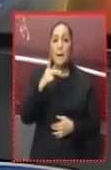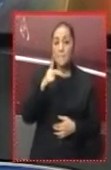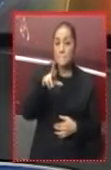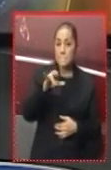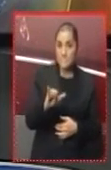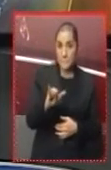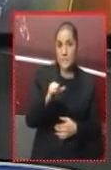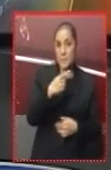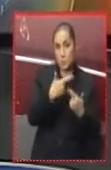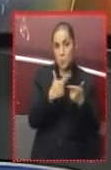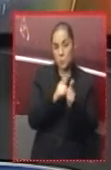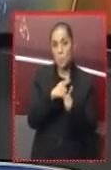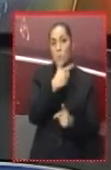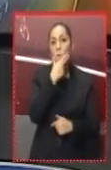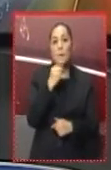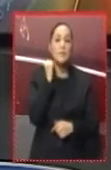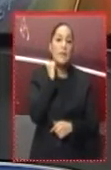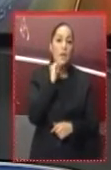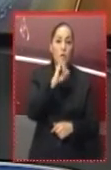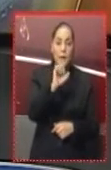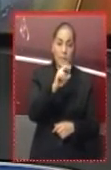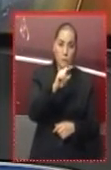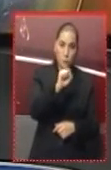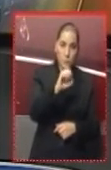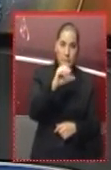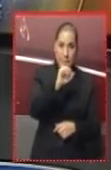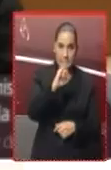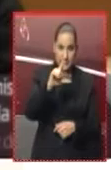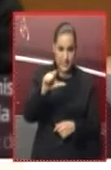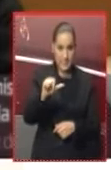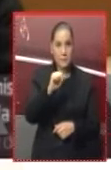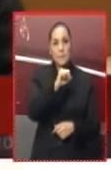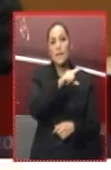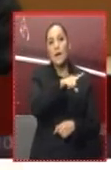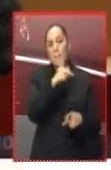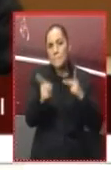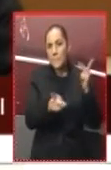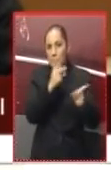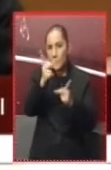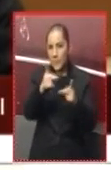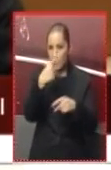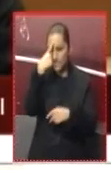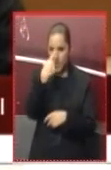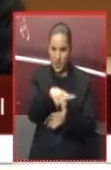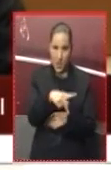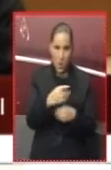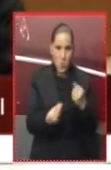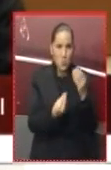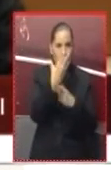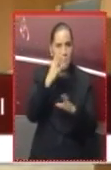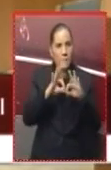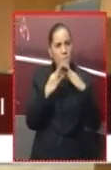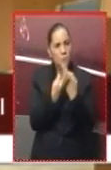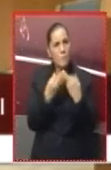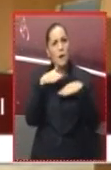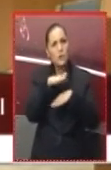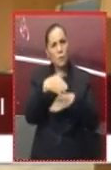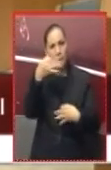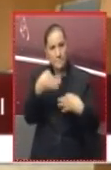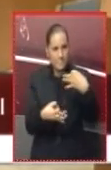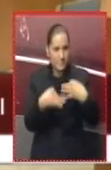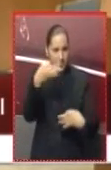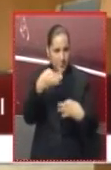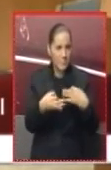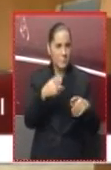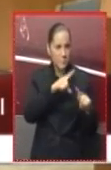Jesús Casillas Romero cuestionó al aspirante ministro de la Suprema Corte sobre el nuevo sistema de justicia acusatorio y su relación con las